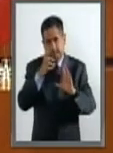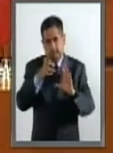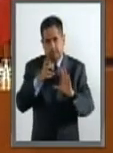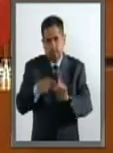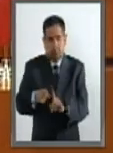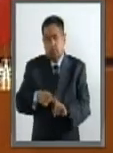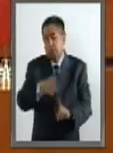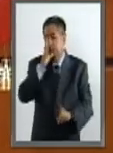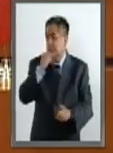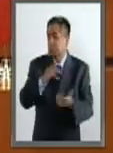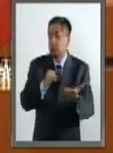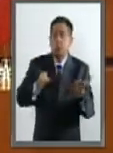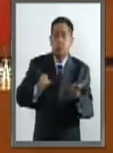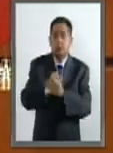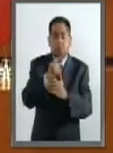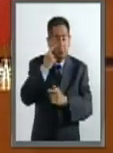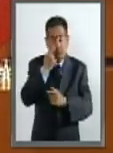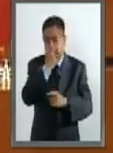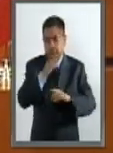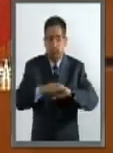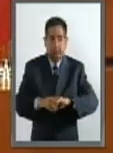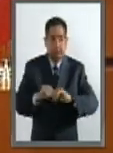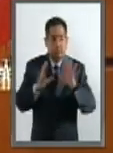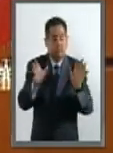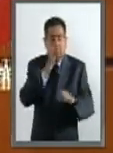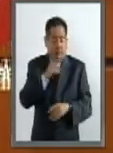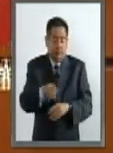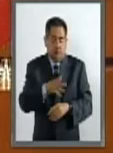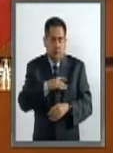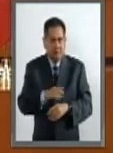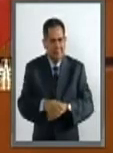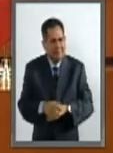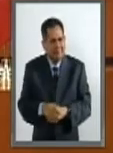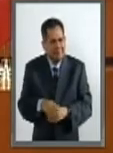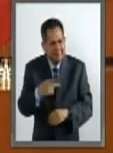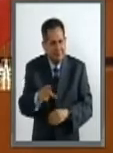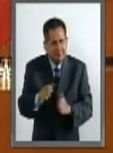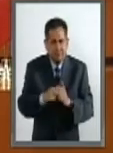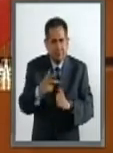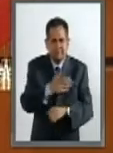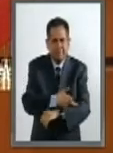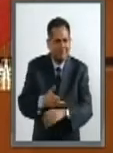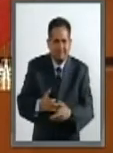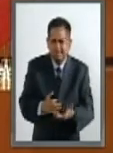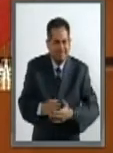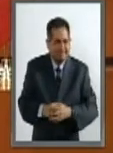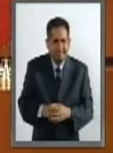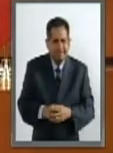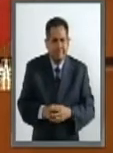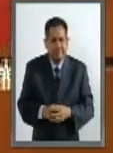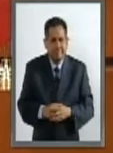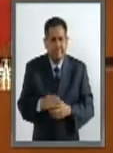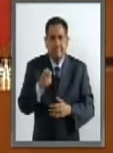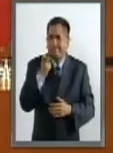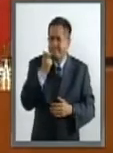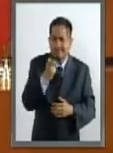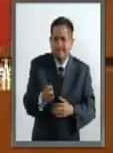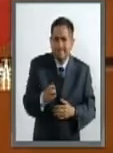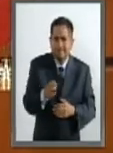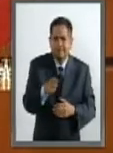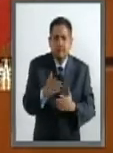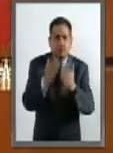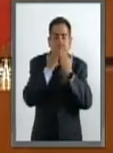ellos no pueden discernir con quién pueden estar mejor en su familia. Este síndrome no tiene